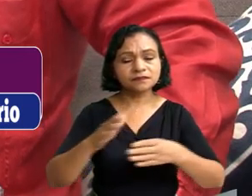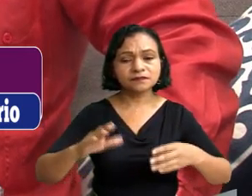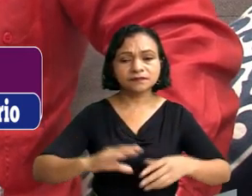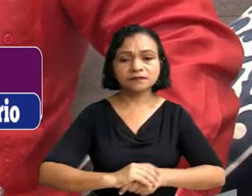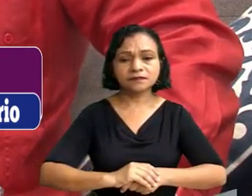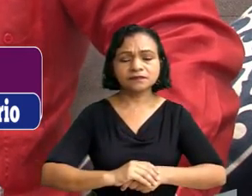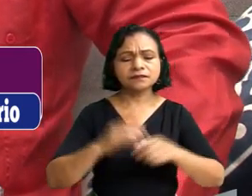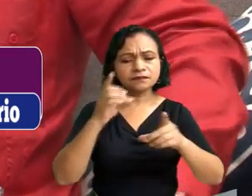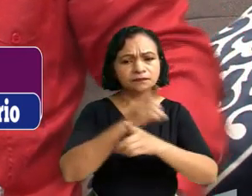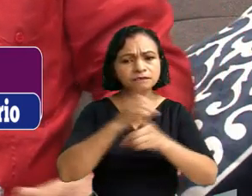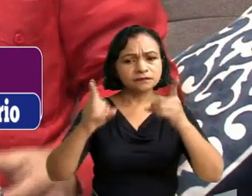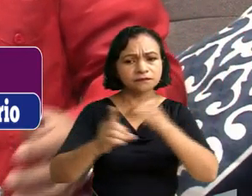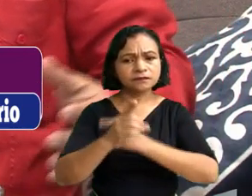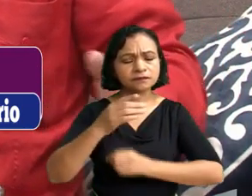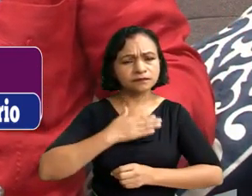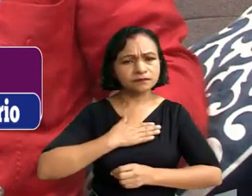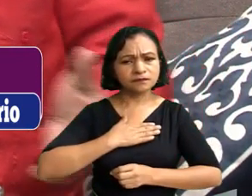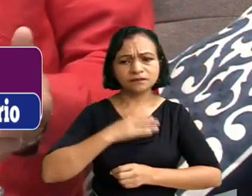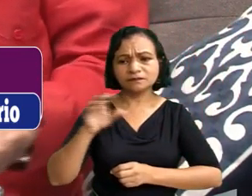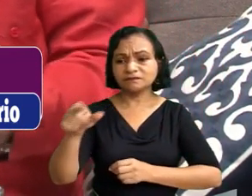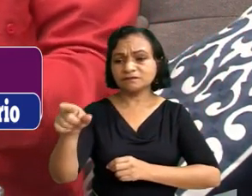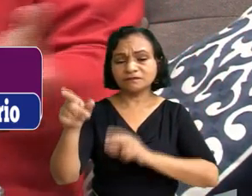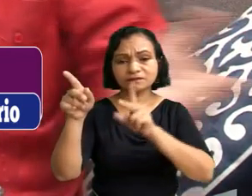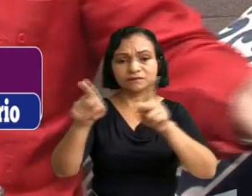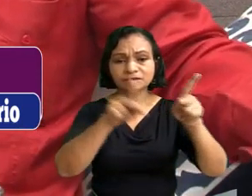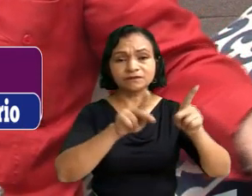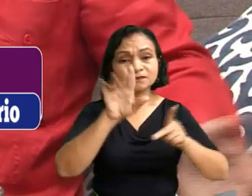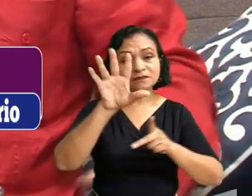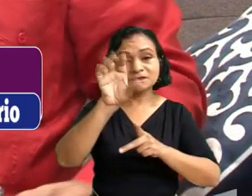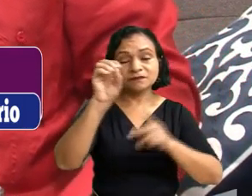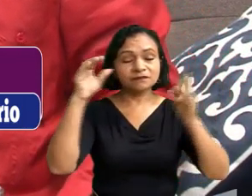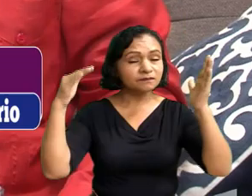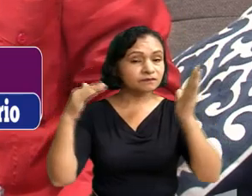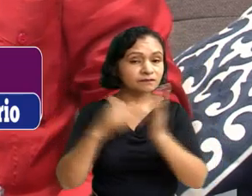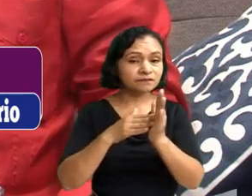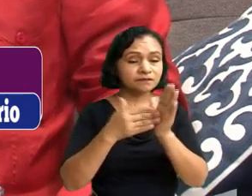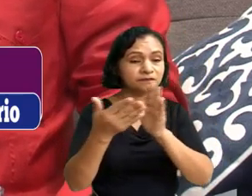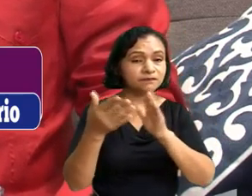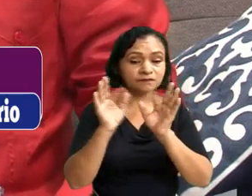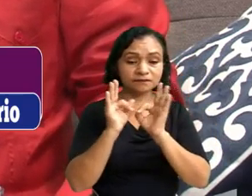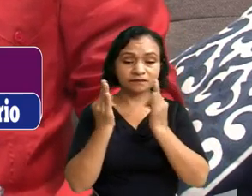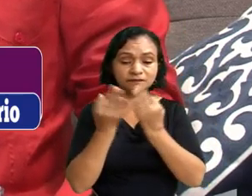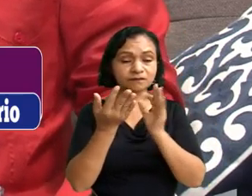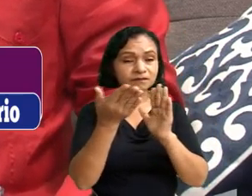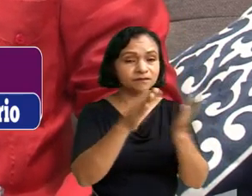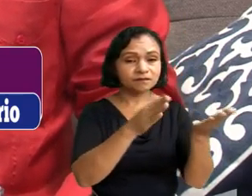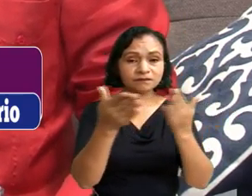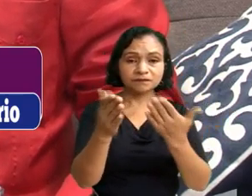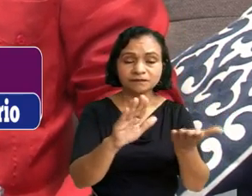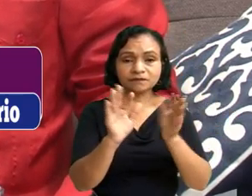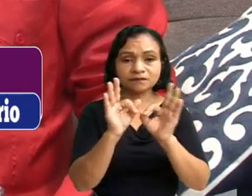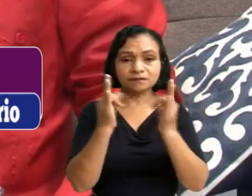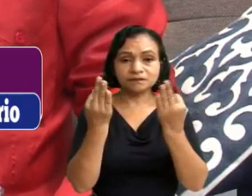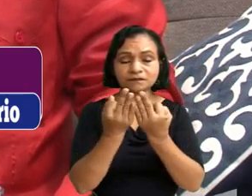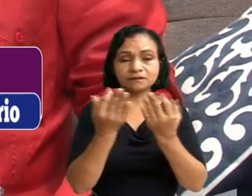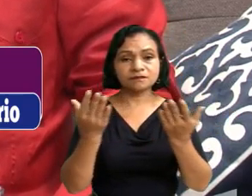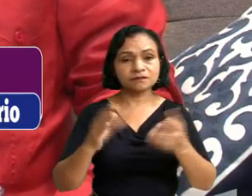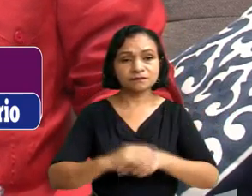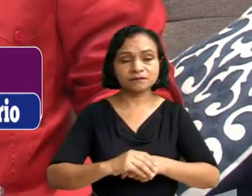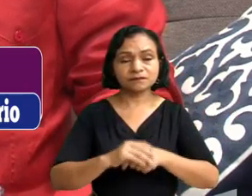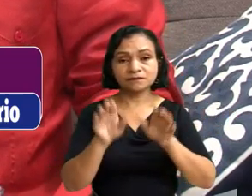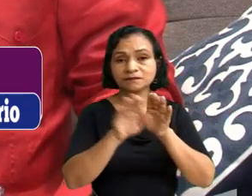me obligaba y obligaba a muchas víctimas 50 mil víctimas número 50 mil muertos más las